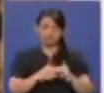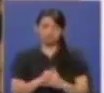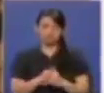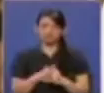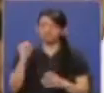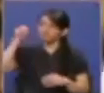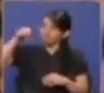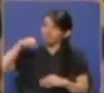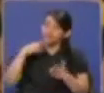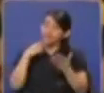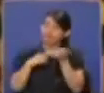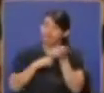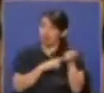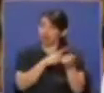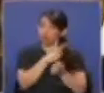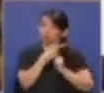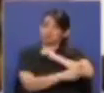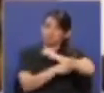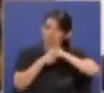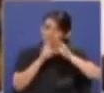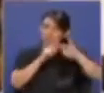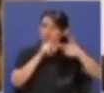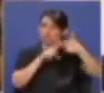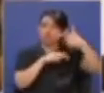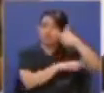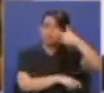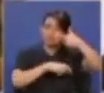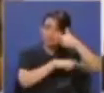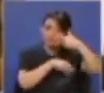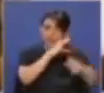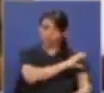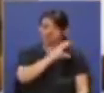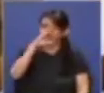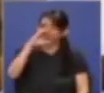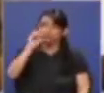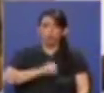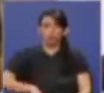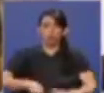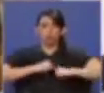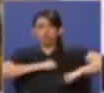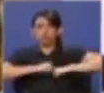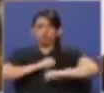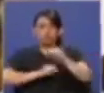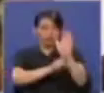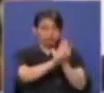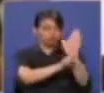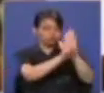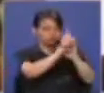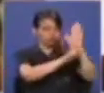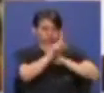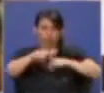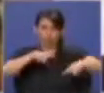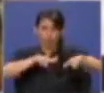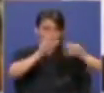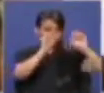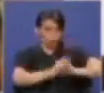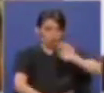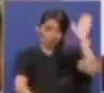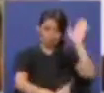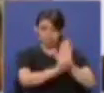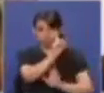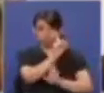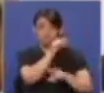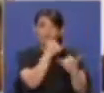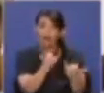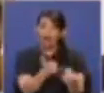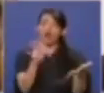estos recursos del petróleo, de la minería, ahora nos permiten acelerar el desarrollo de las zonas de influencia, y ahora esos recursos son